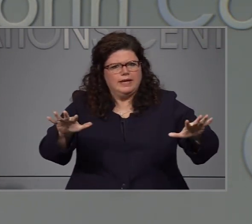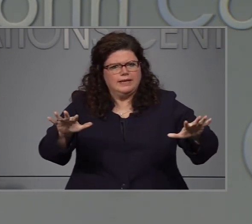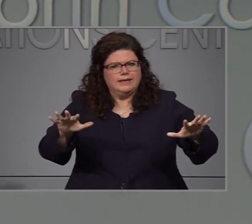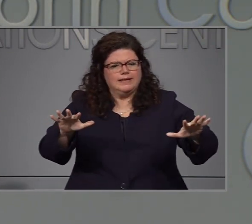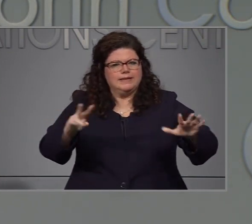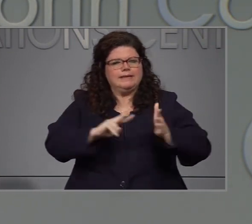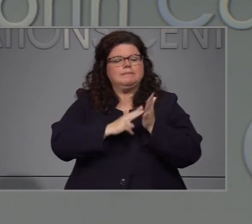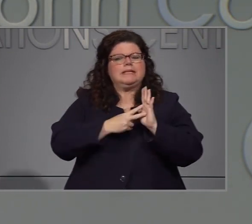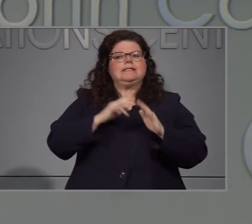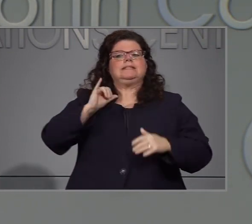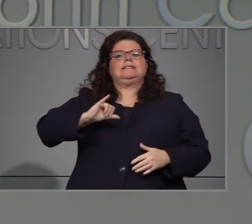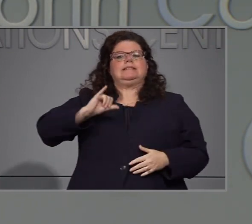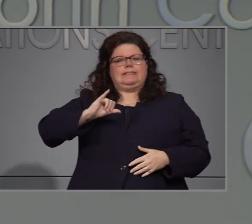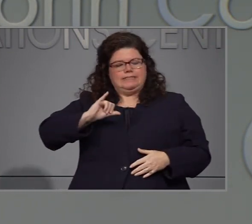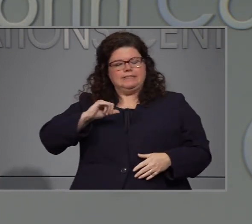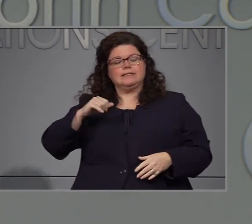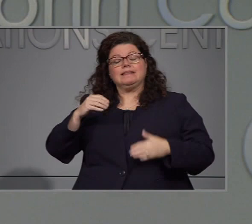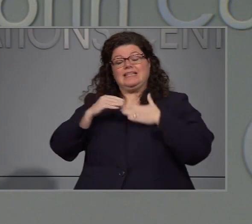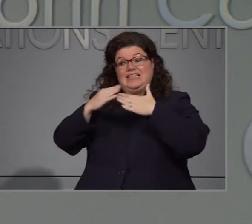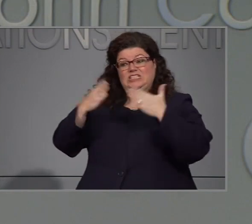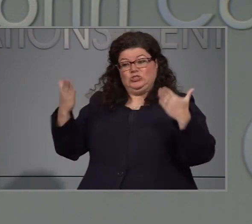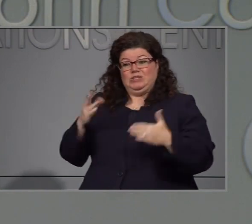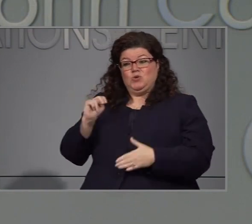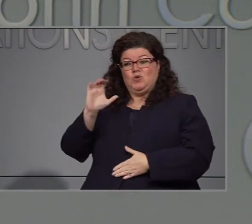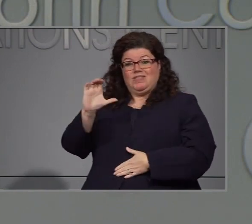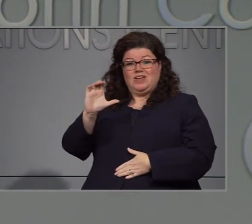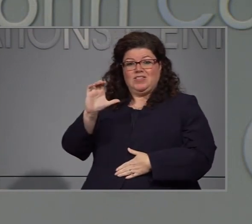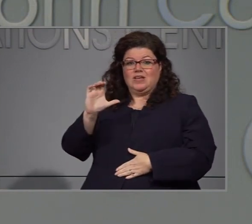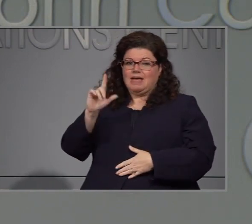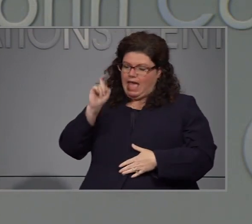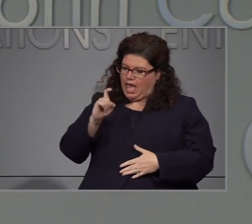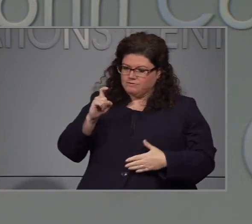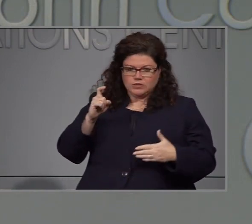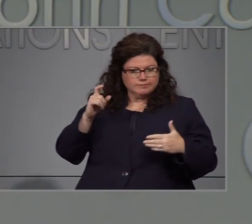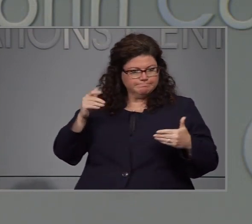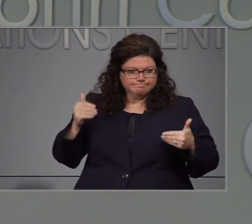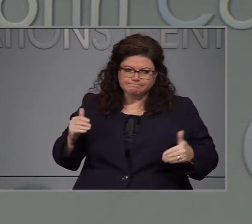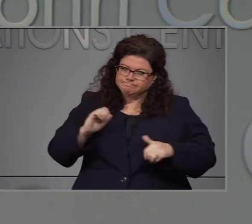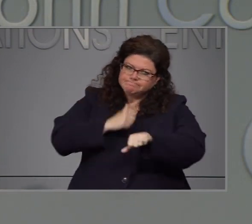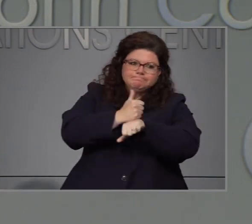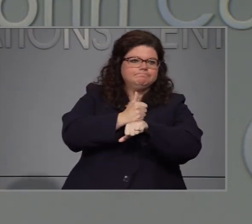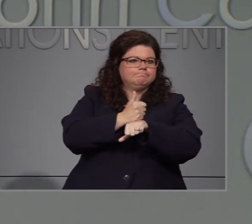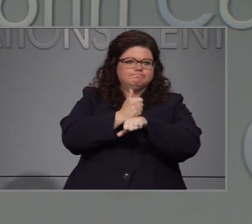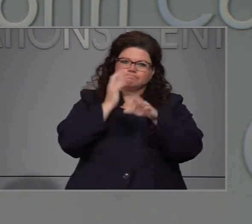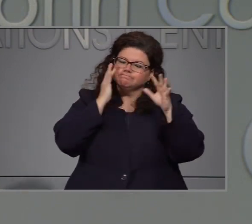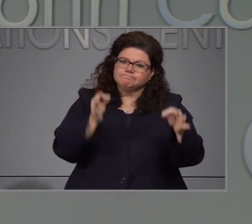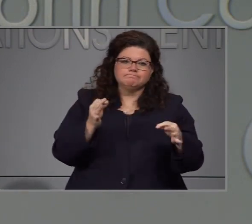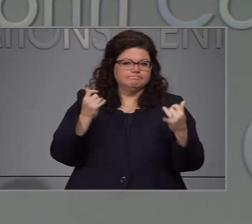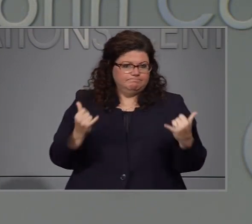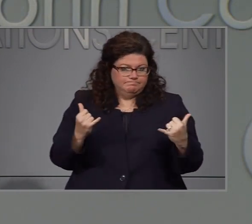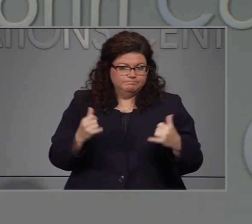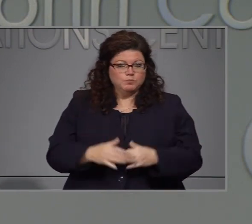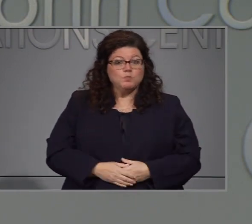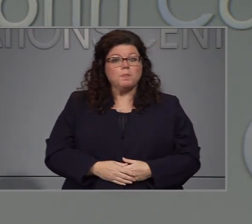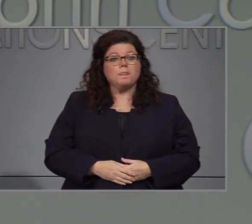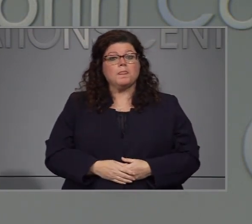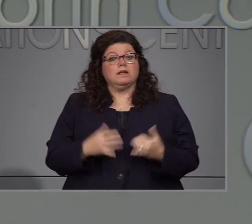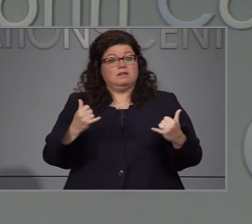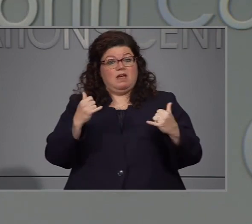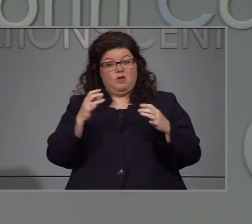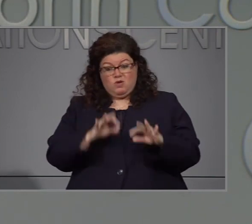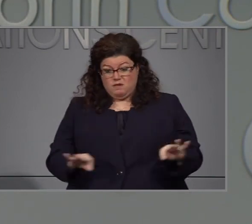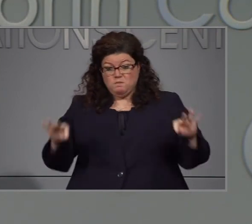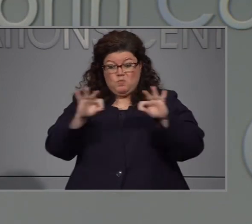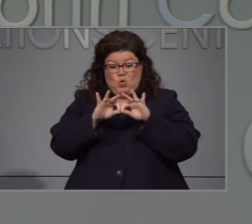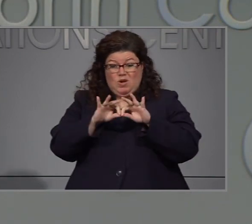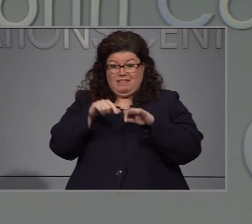los líderes en nuestro estado tienen que actuar para reducir el alza de casos. También atestiguó que en las siguientes semanas son